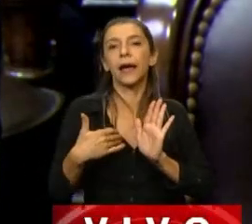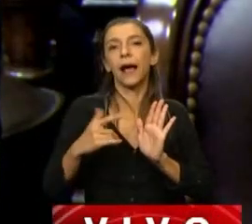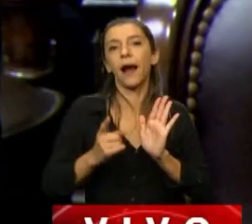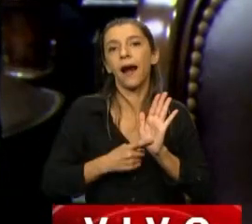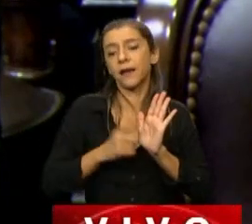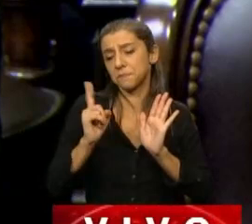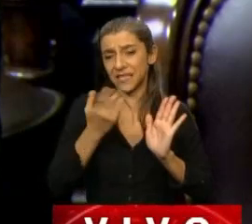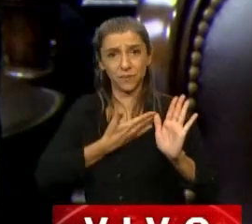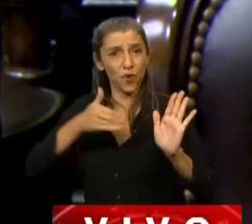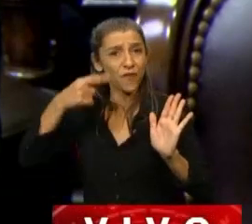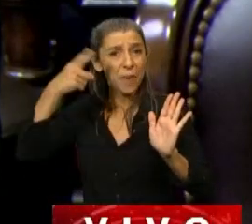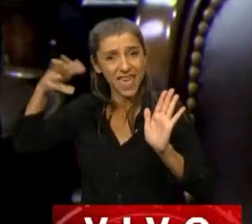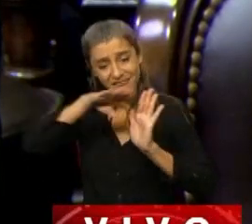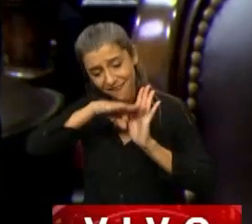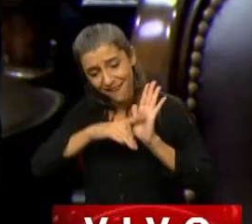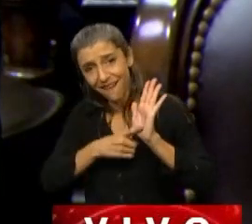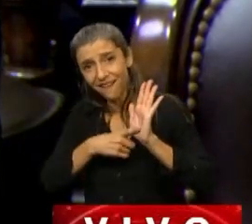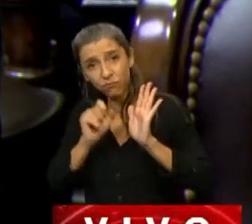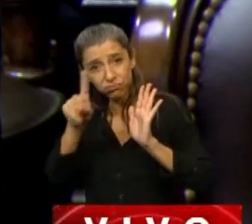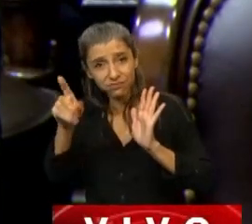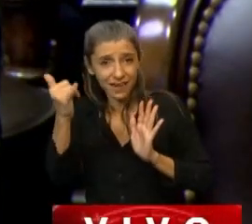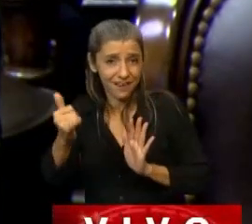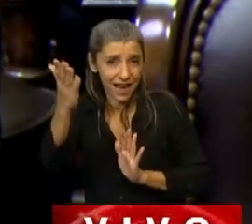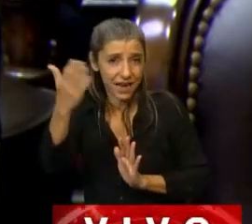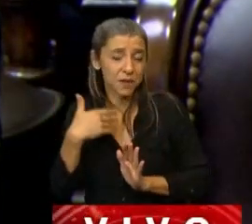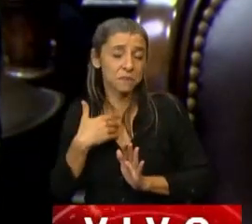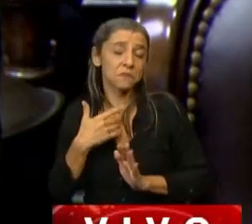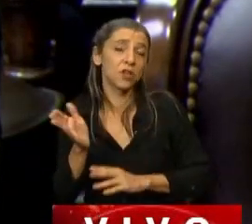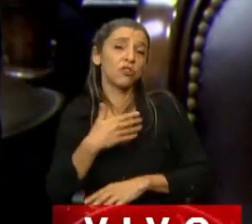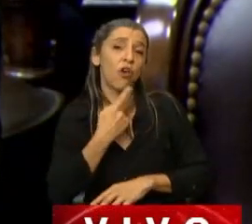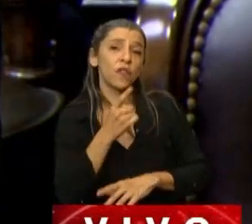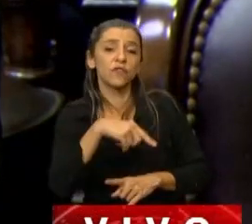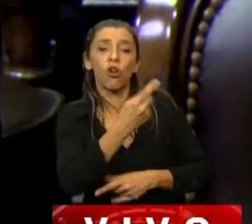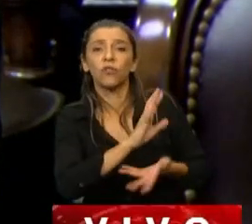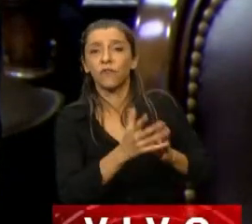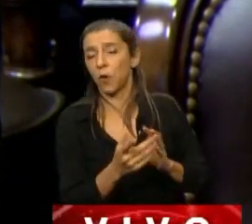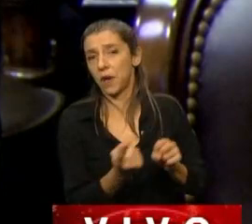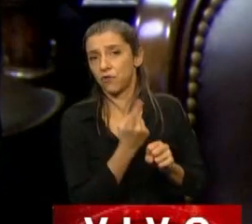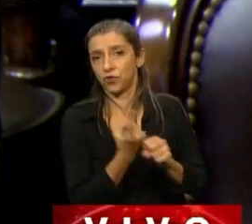Seguramente por la convicción de que no había o no se podía transitar un camino alternativo. Y estoy seguro